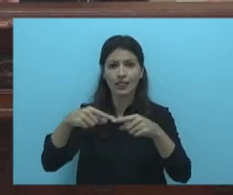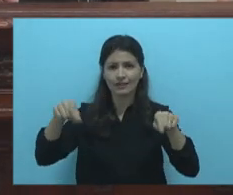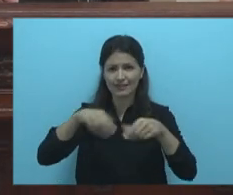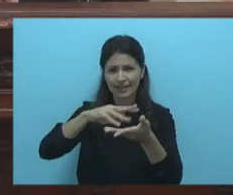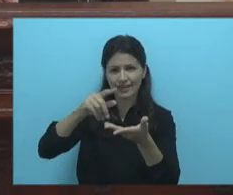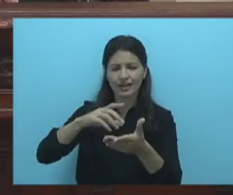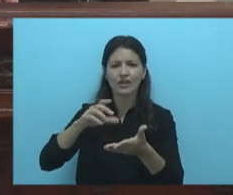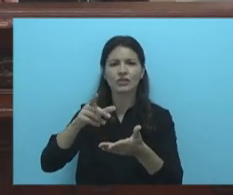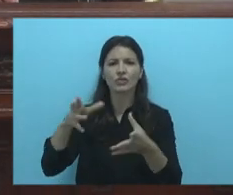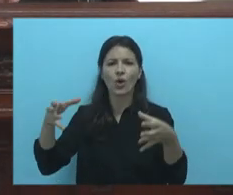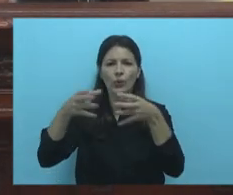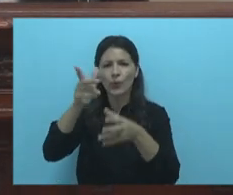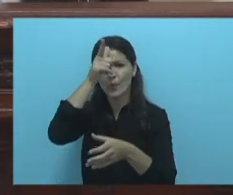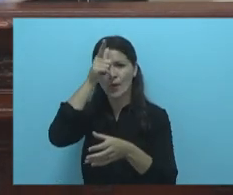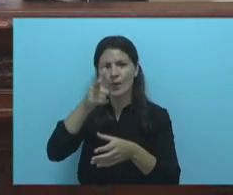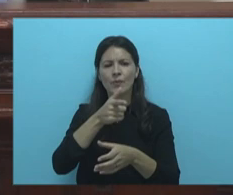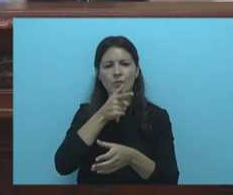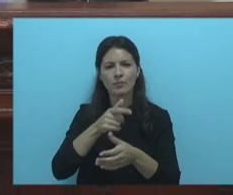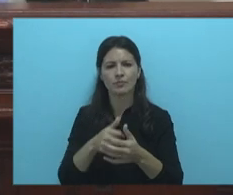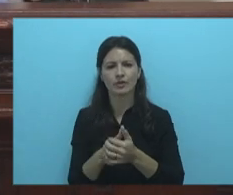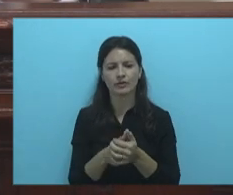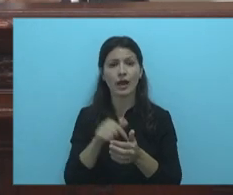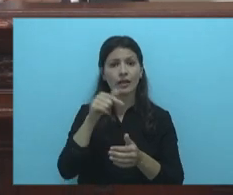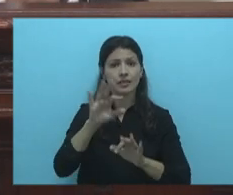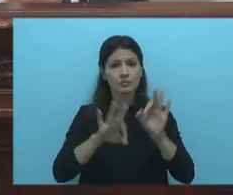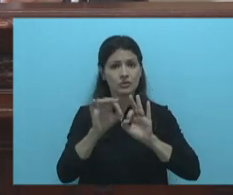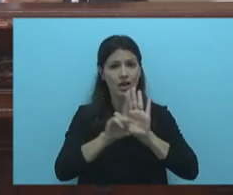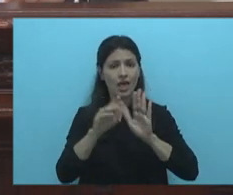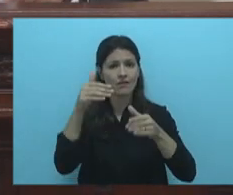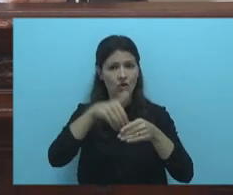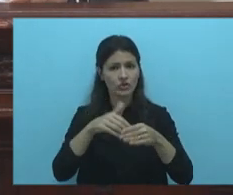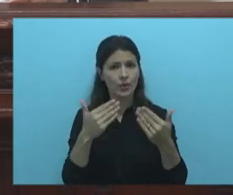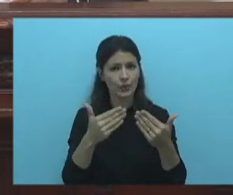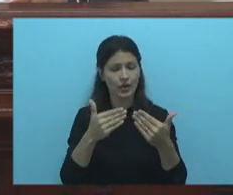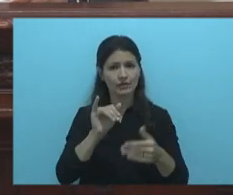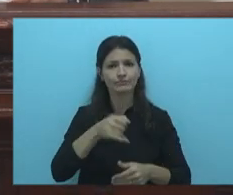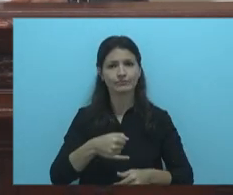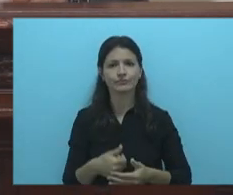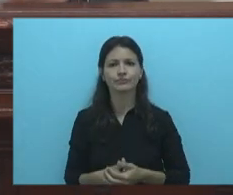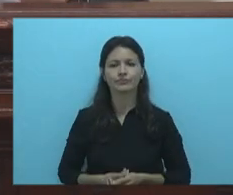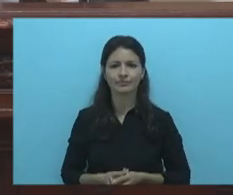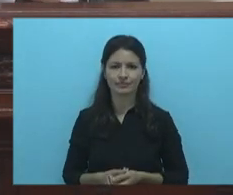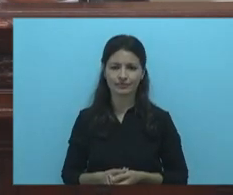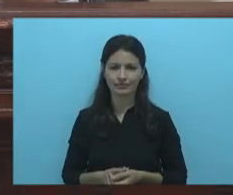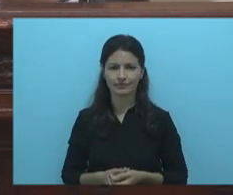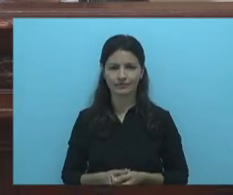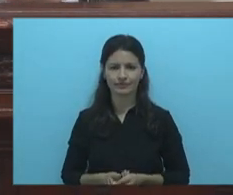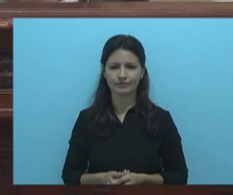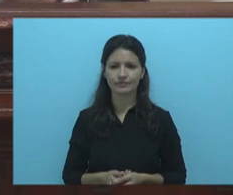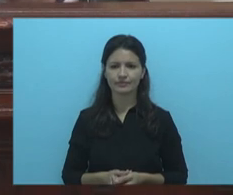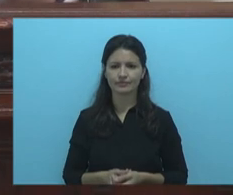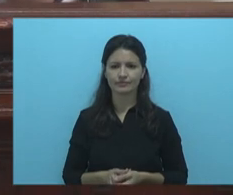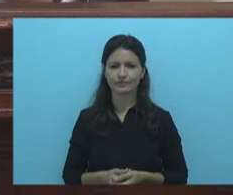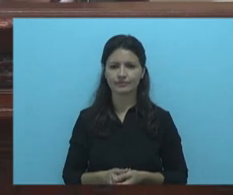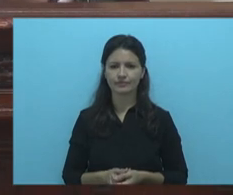Voy a poner a consideración el dictamen de la Comisión de Asuntos Constitucionales y Legislación General. Se vota el proyecto de ley en general.